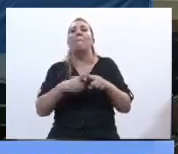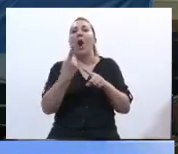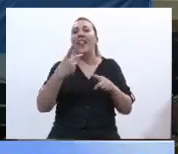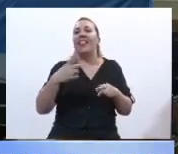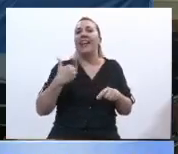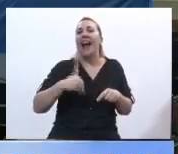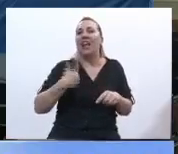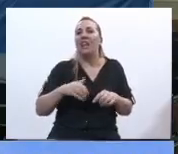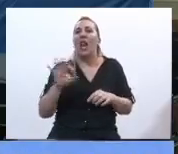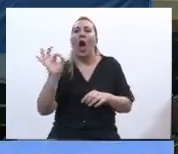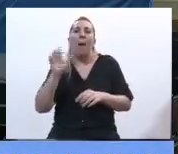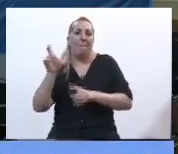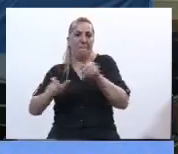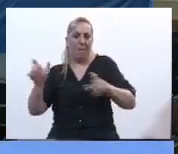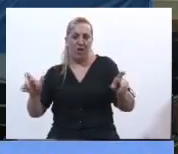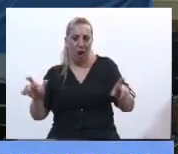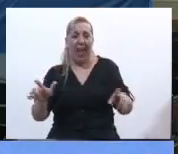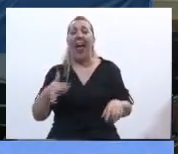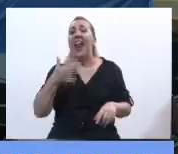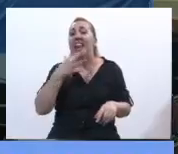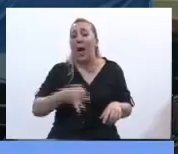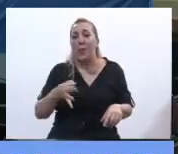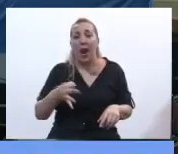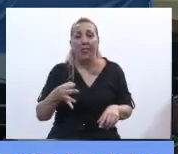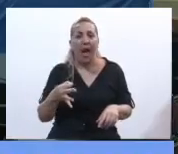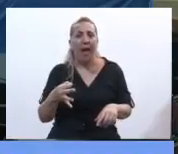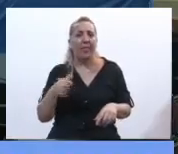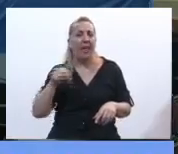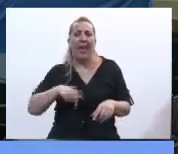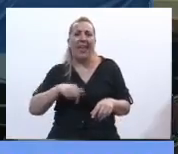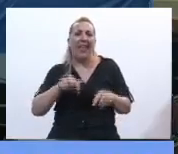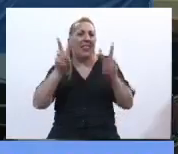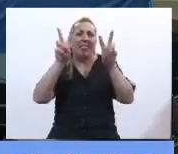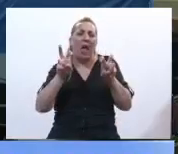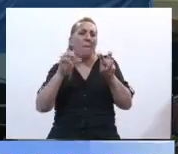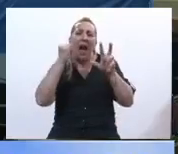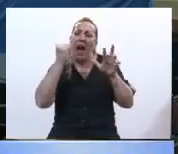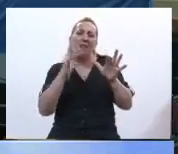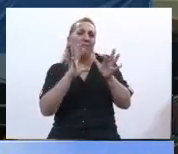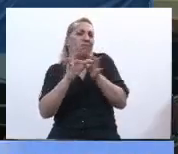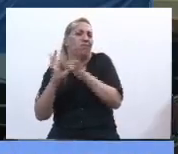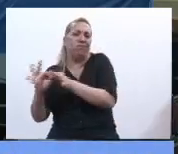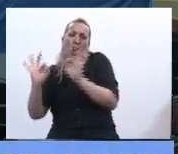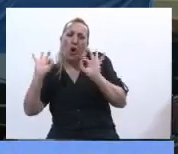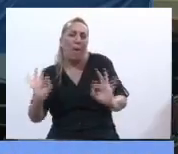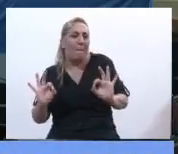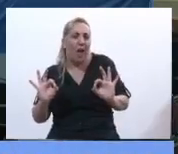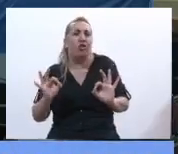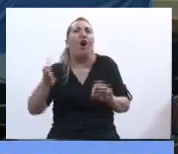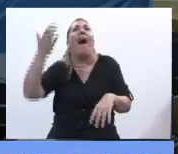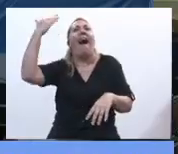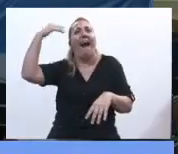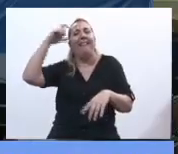argentina. Y la verdad que esto es absolutamente transversal a todos los espacios políticos y tiene un